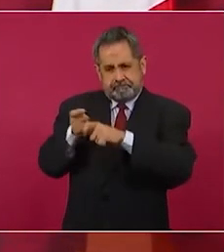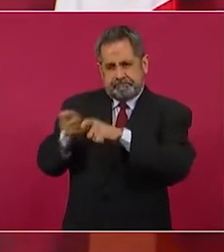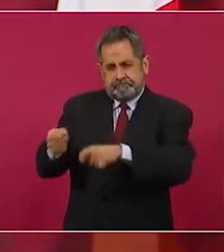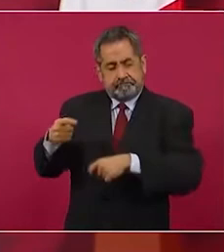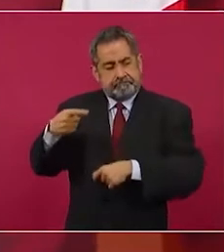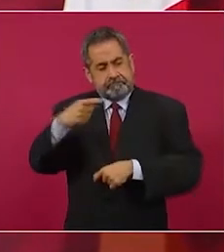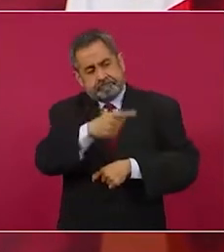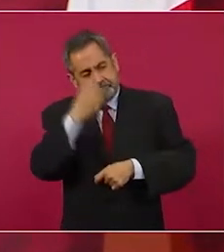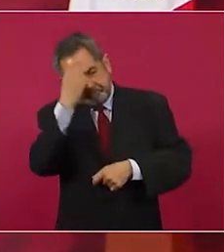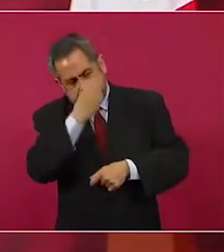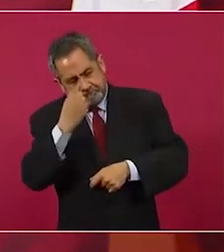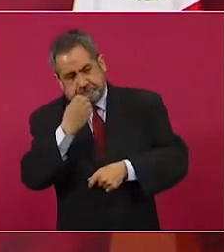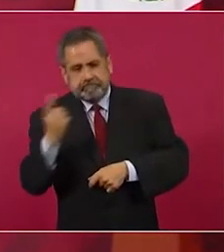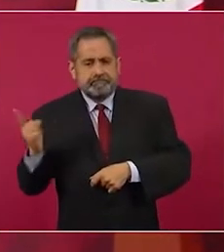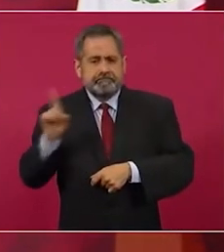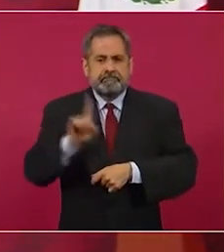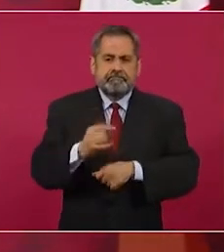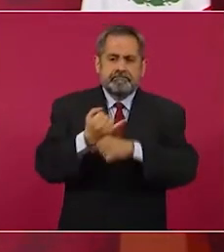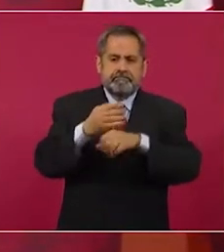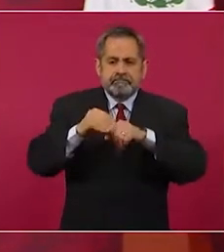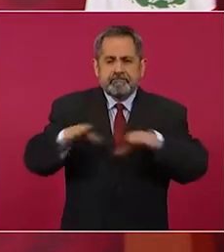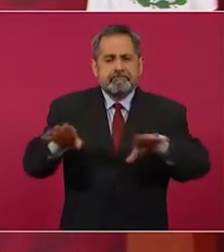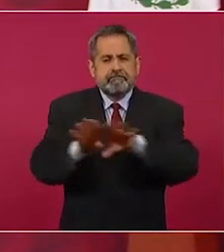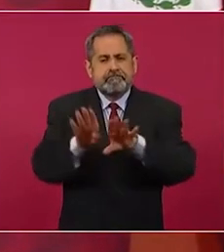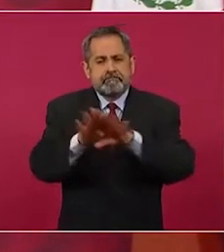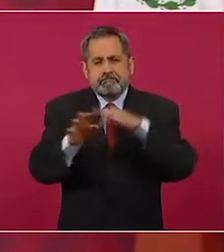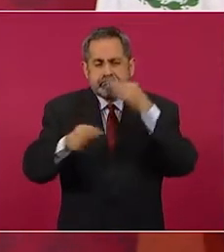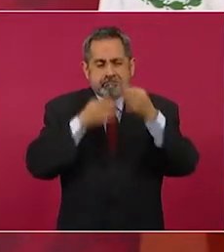tarea, informar cómo están